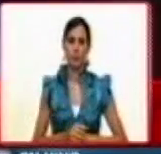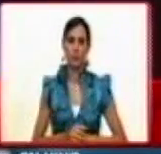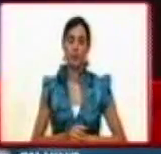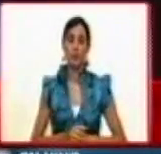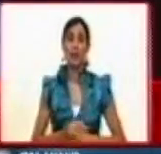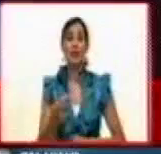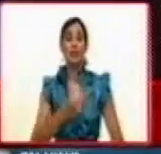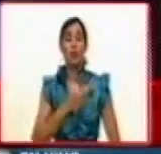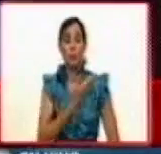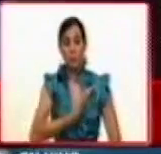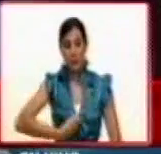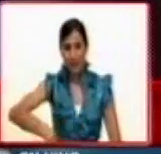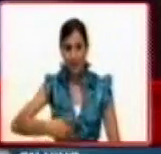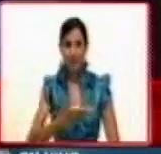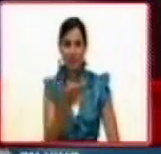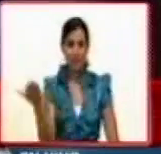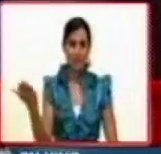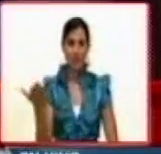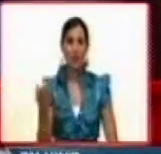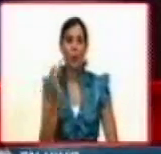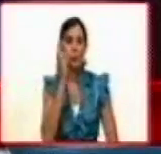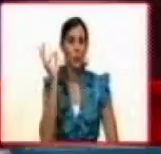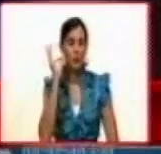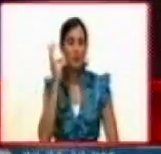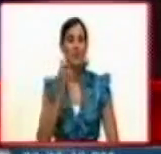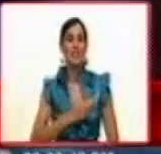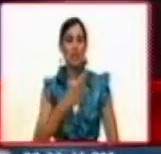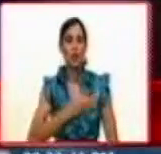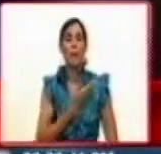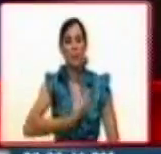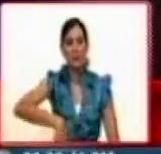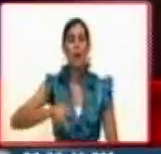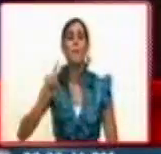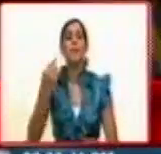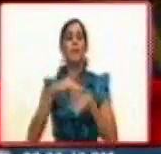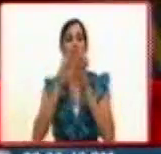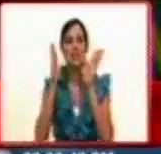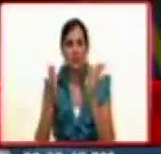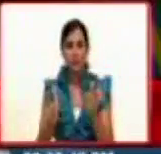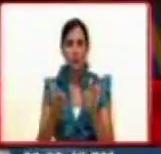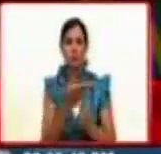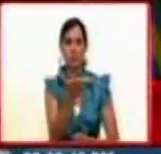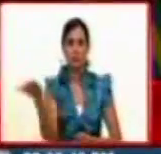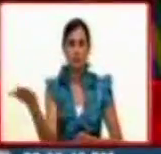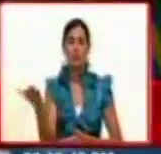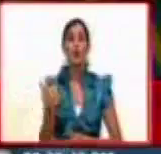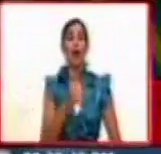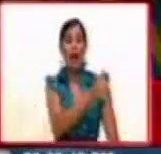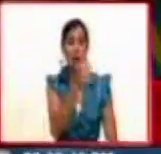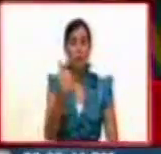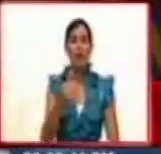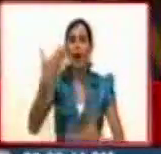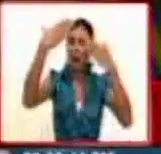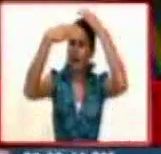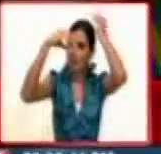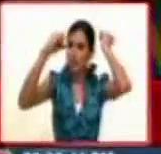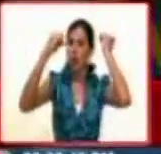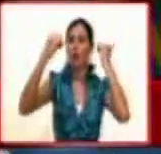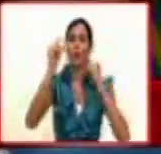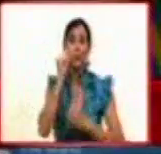Señor presidente, señoras y señores presidentes y primeros ministros, señoras y señores cancilleres,